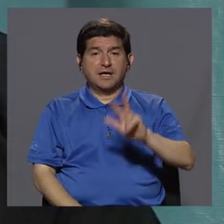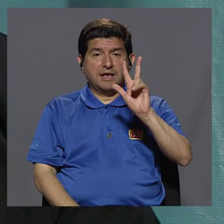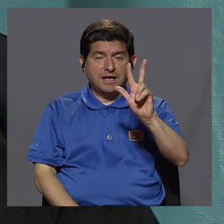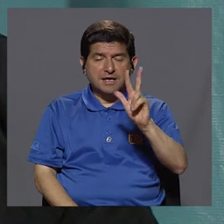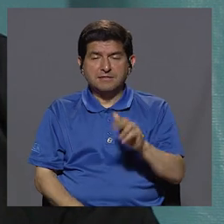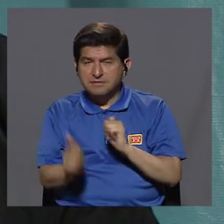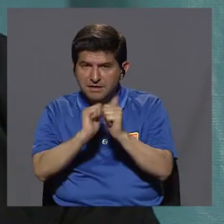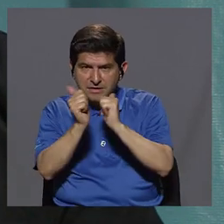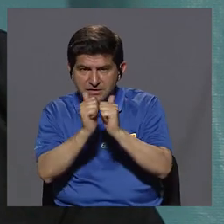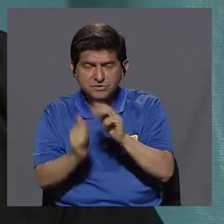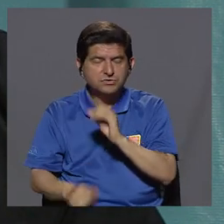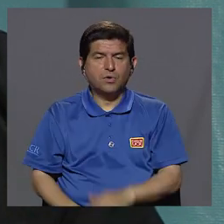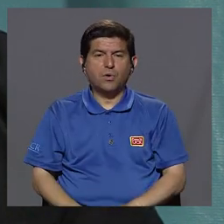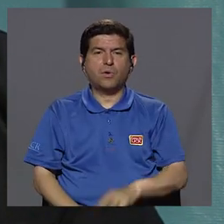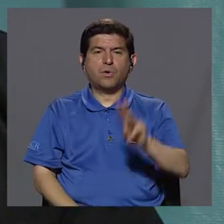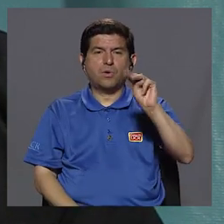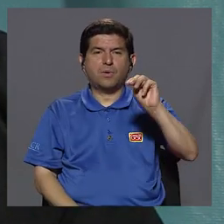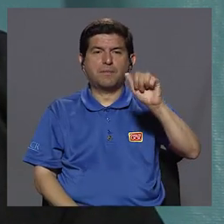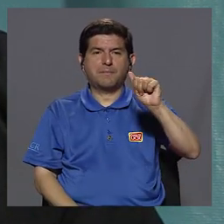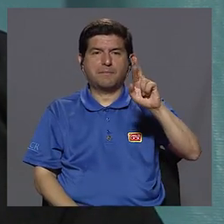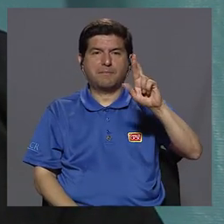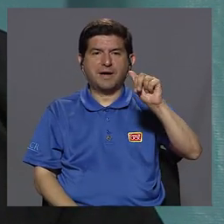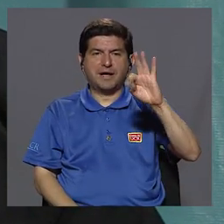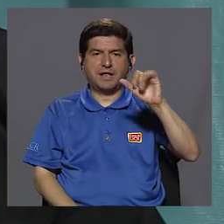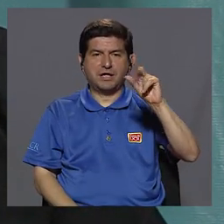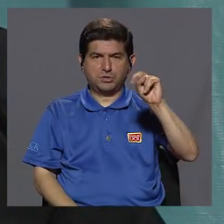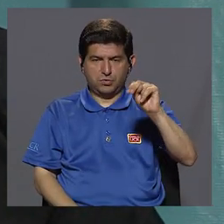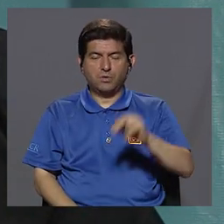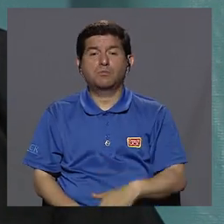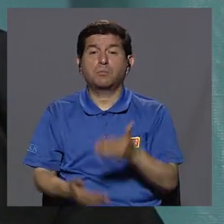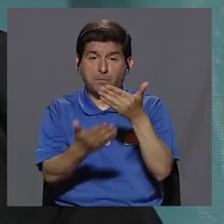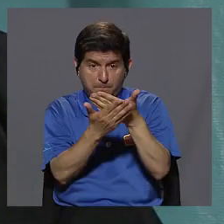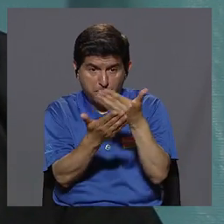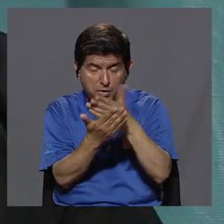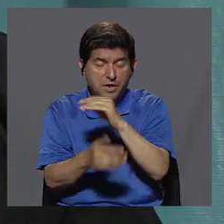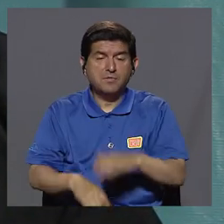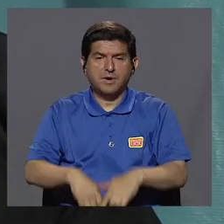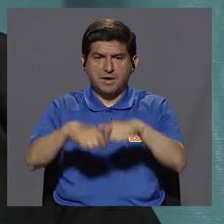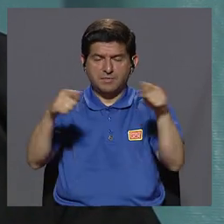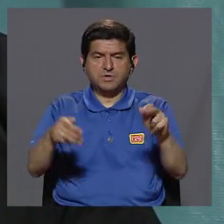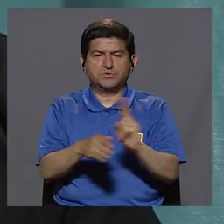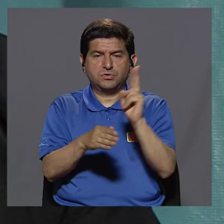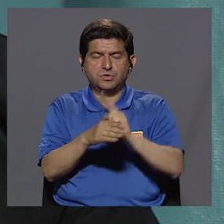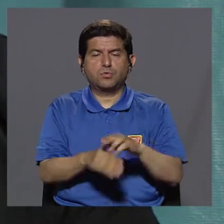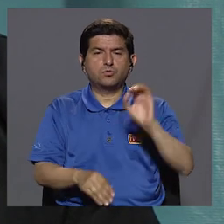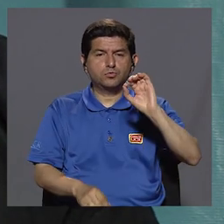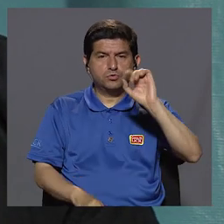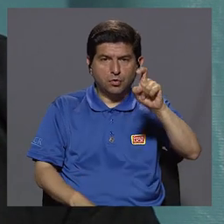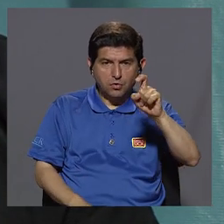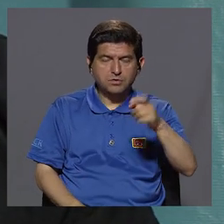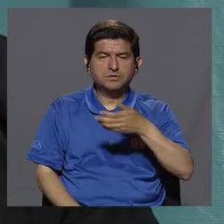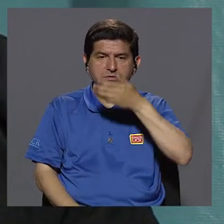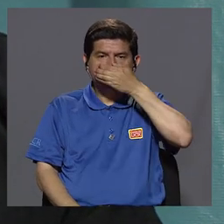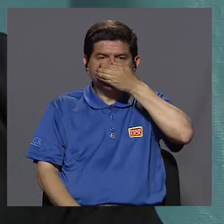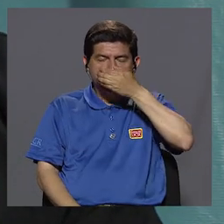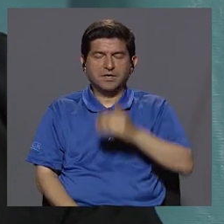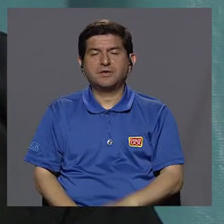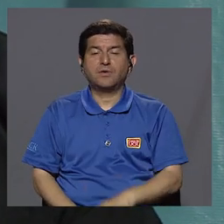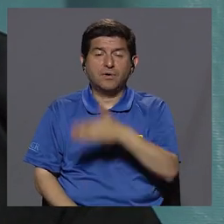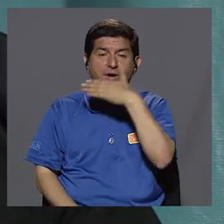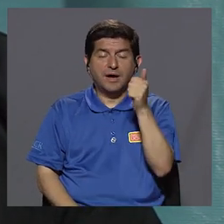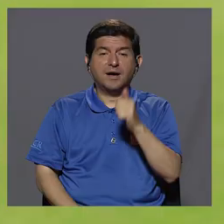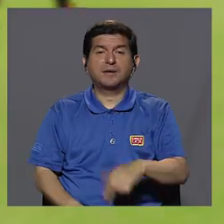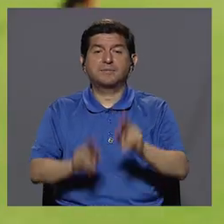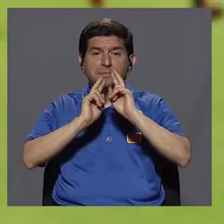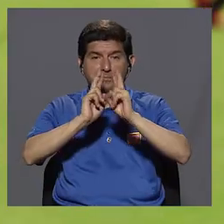maratones etcétera les podemos llevar eventualmente con base en la prueba y convención de consumo de oxígeno y de otra serie de cosas al